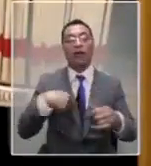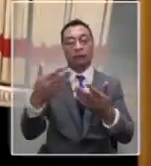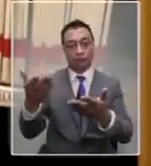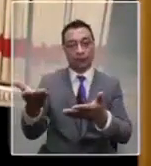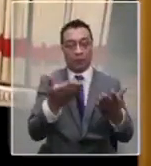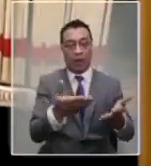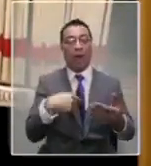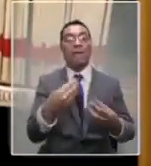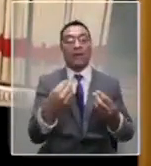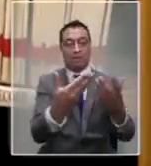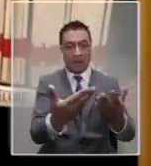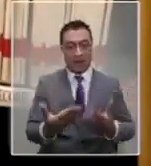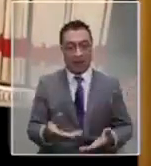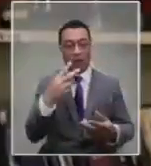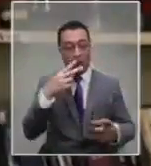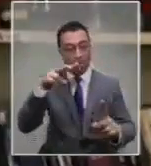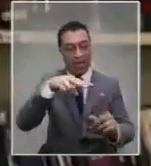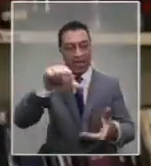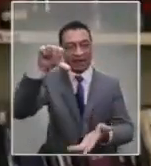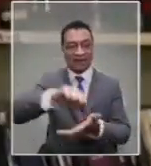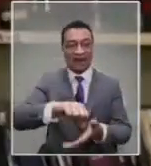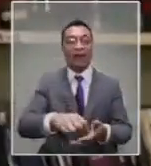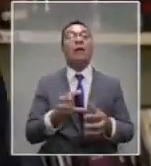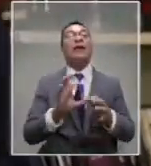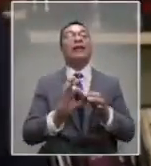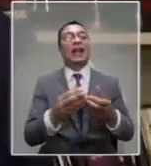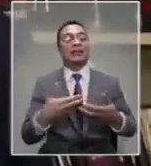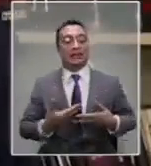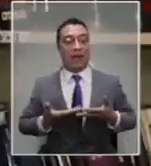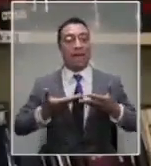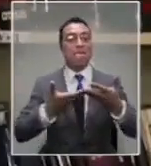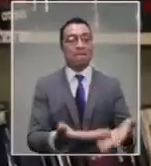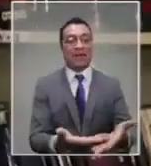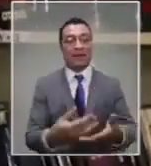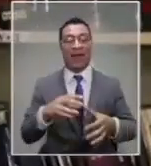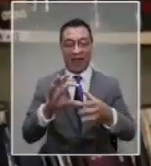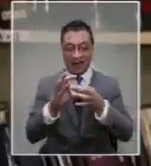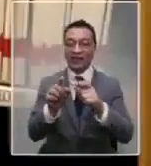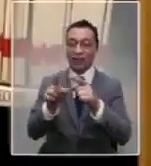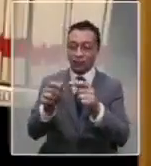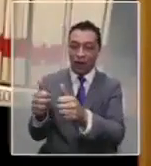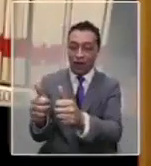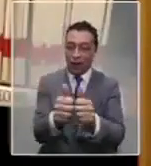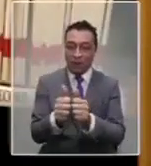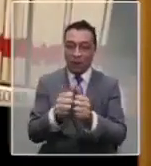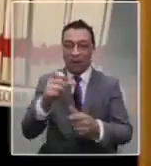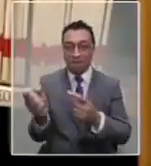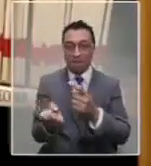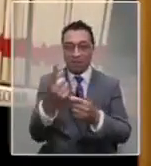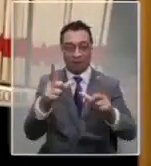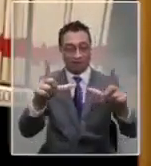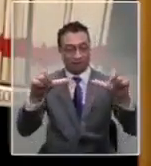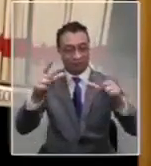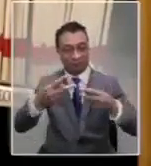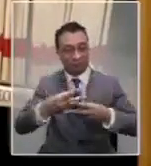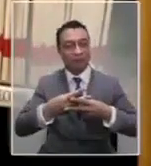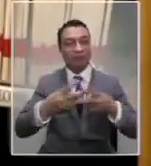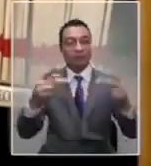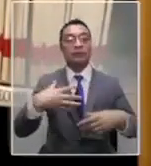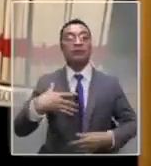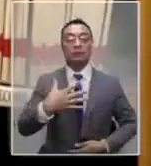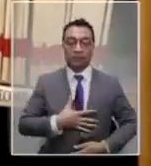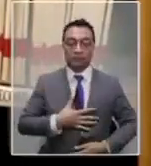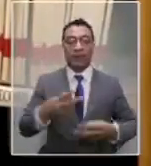al ciclo de Mirada Central. Bienvenido, rector. Hola, Matilda. Muchas gracias por la invitación. Gracias por acompañarnos en este primer capítulo en el que